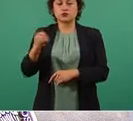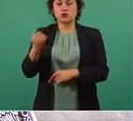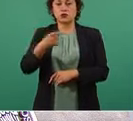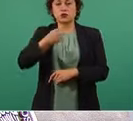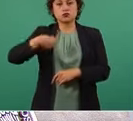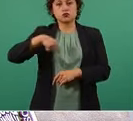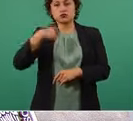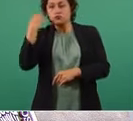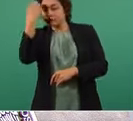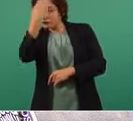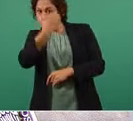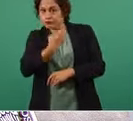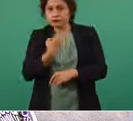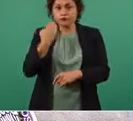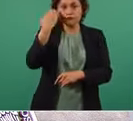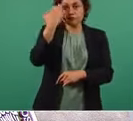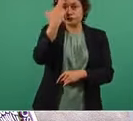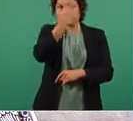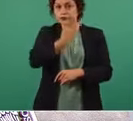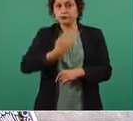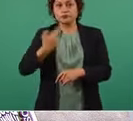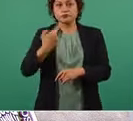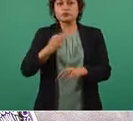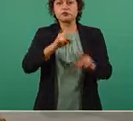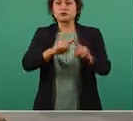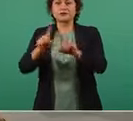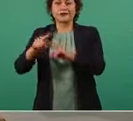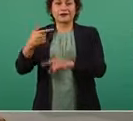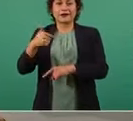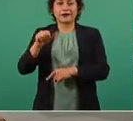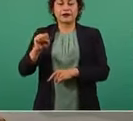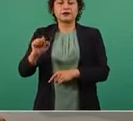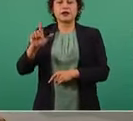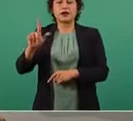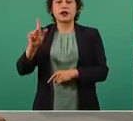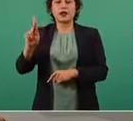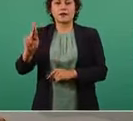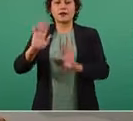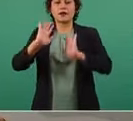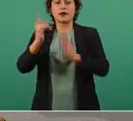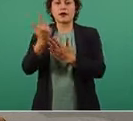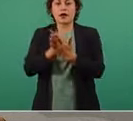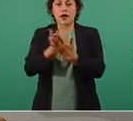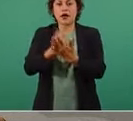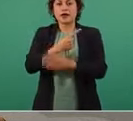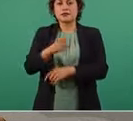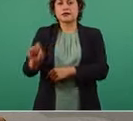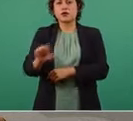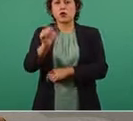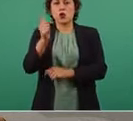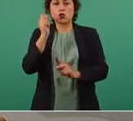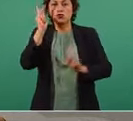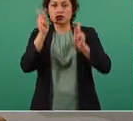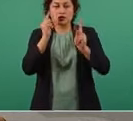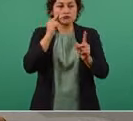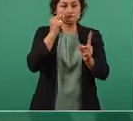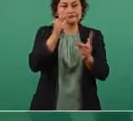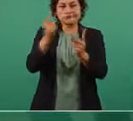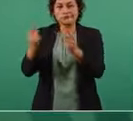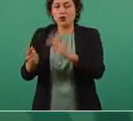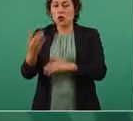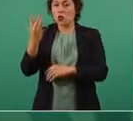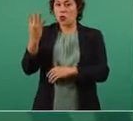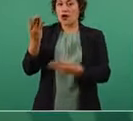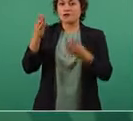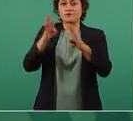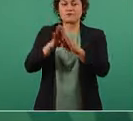a las estaciones de servicio de gas LP, se informa que se realizaron 111 visitas, 4 de ellas resultaron con infracción,